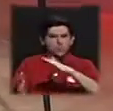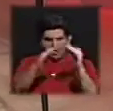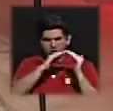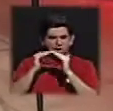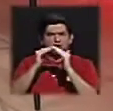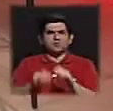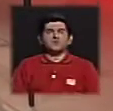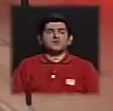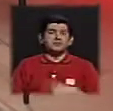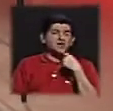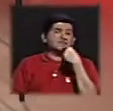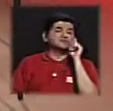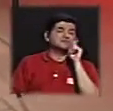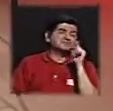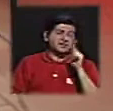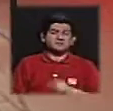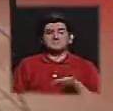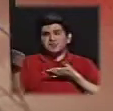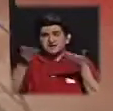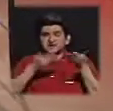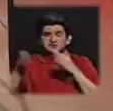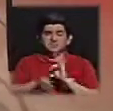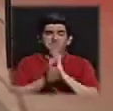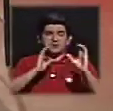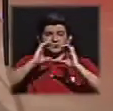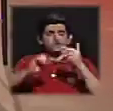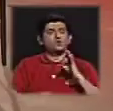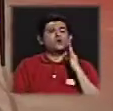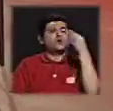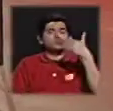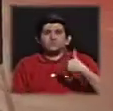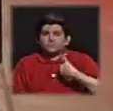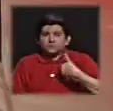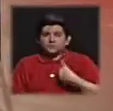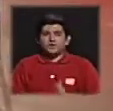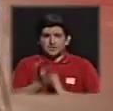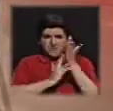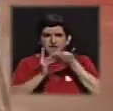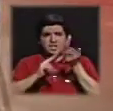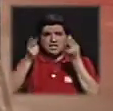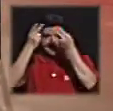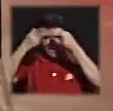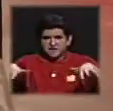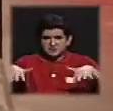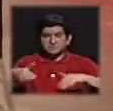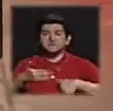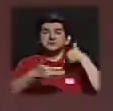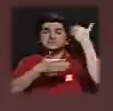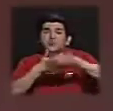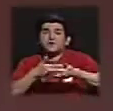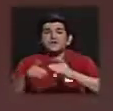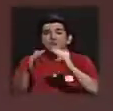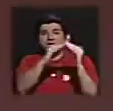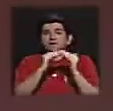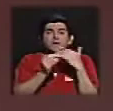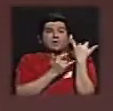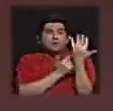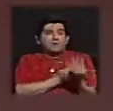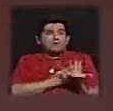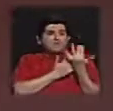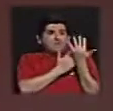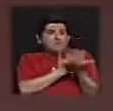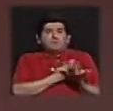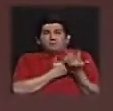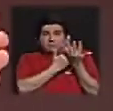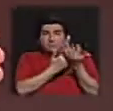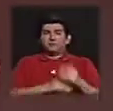cuales llegan a ofrecerles los servicios de telecomunicaciones y de acceso a Internet, y después las comunidades se quedan esperando.